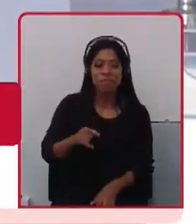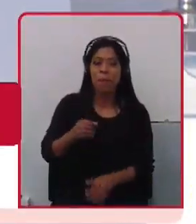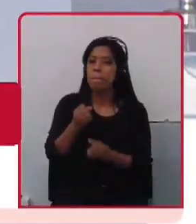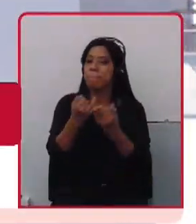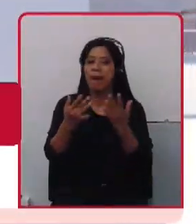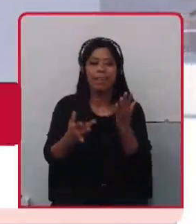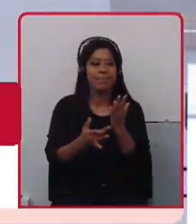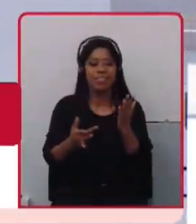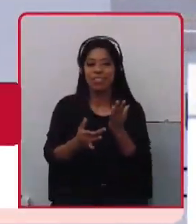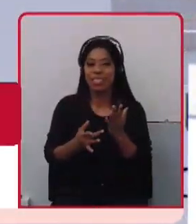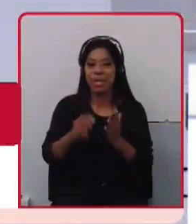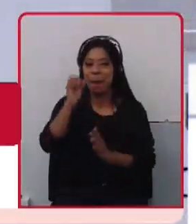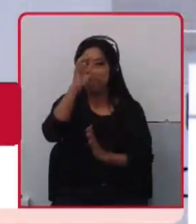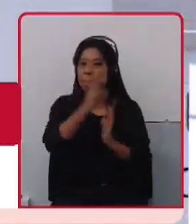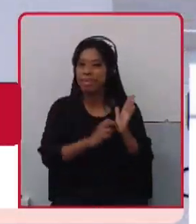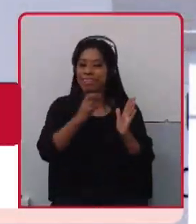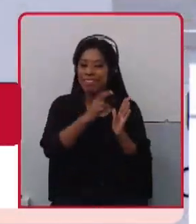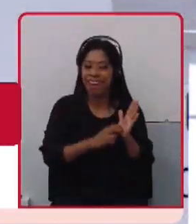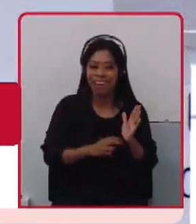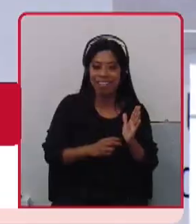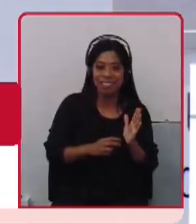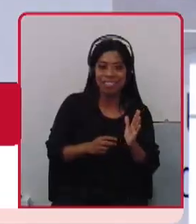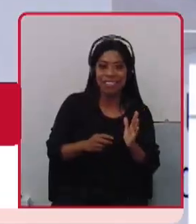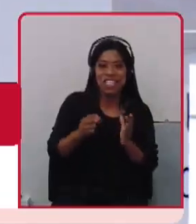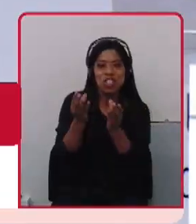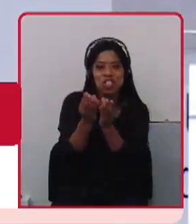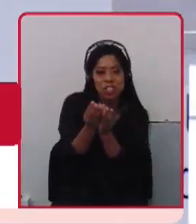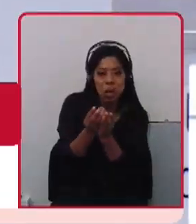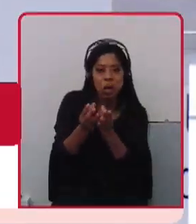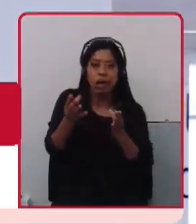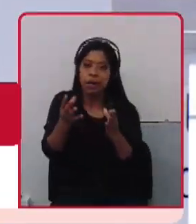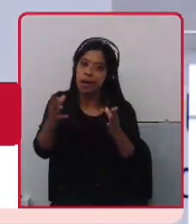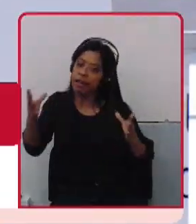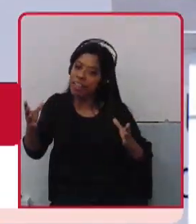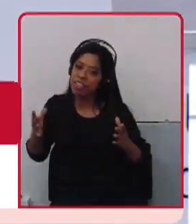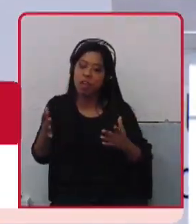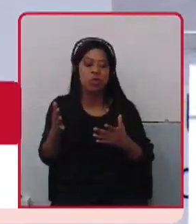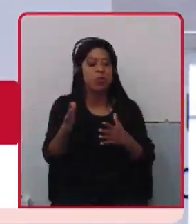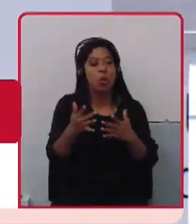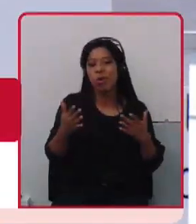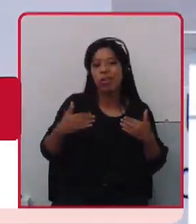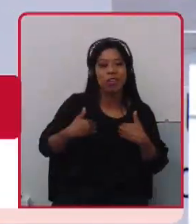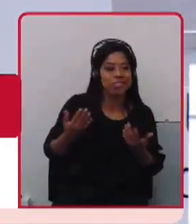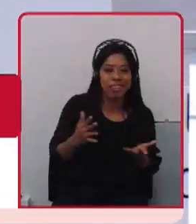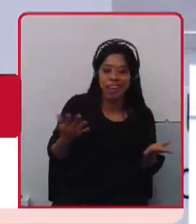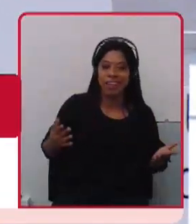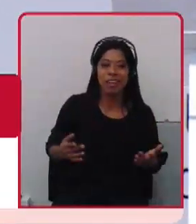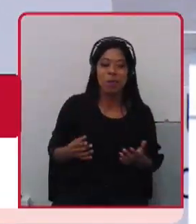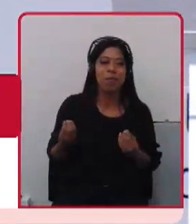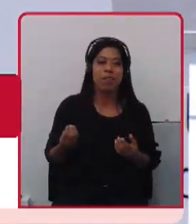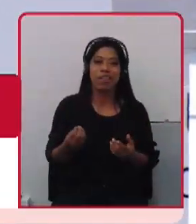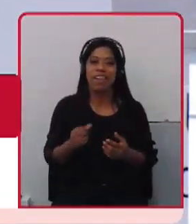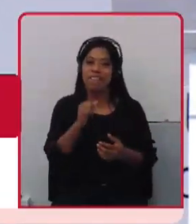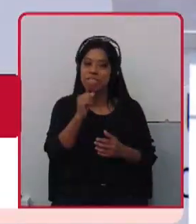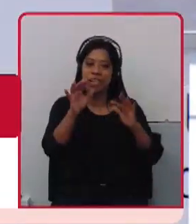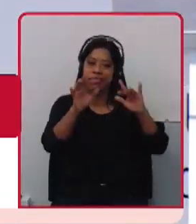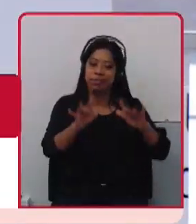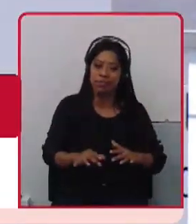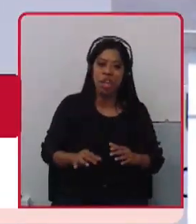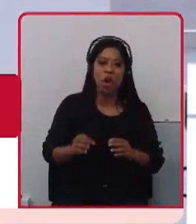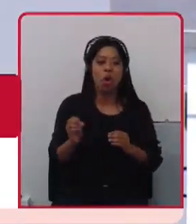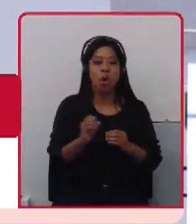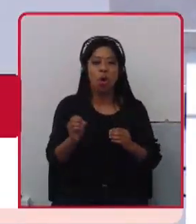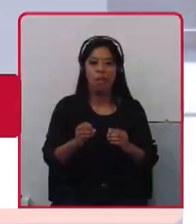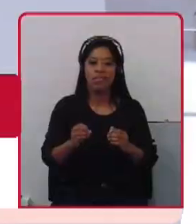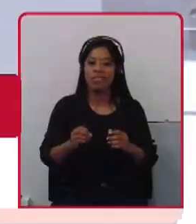muchas mineras desde pequeñas de que no logran tener esa tecnología por software, por licencias, por N cosas.